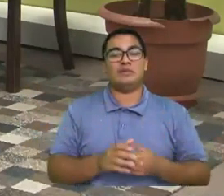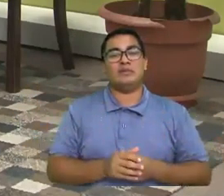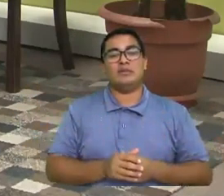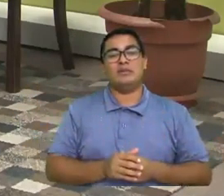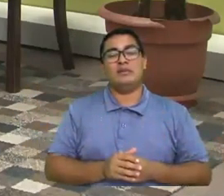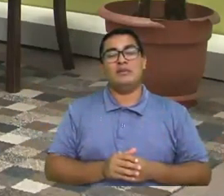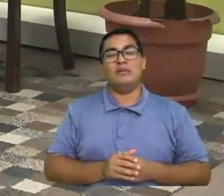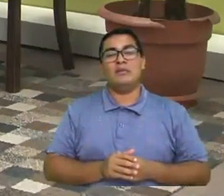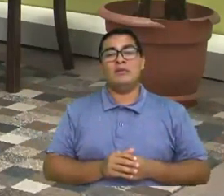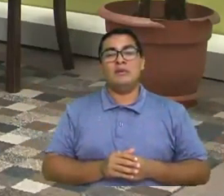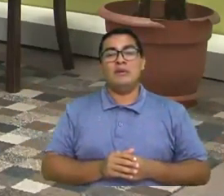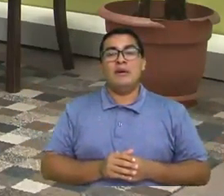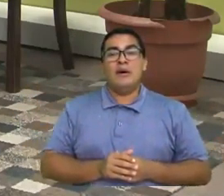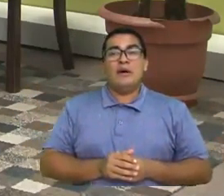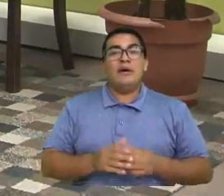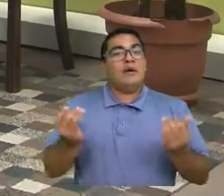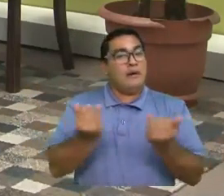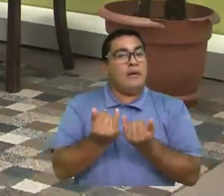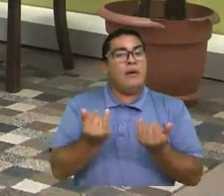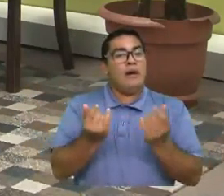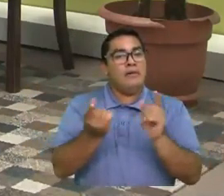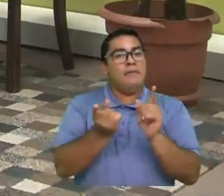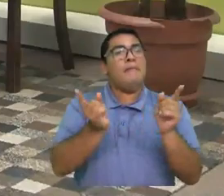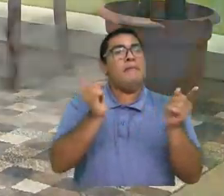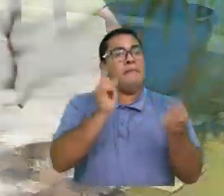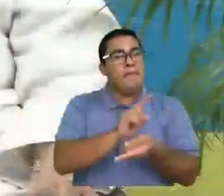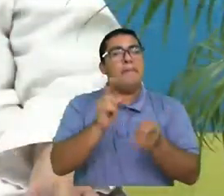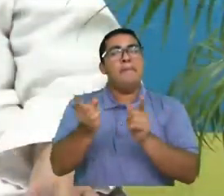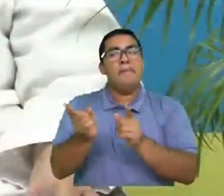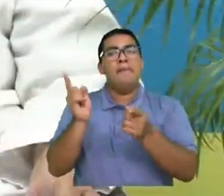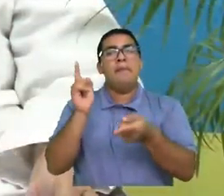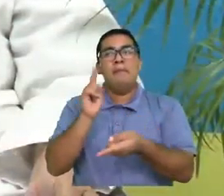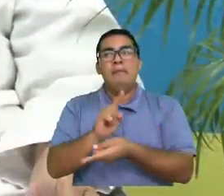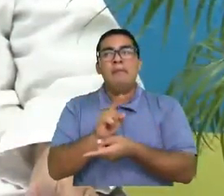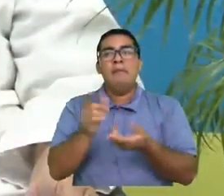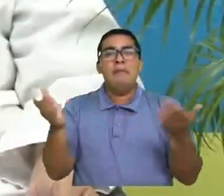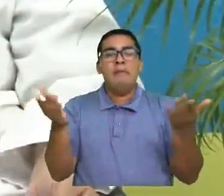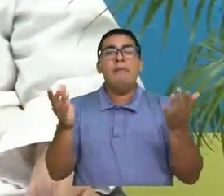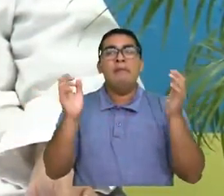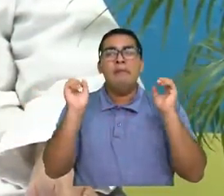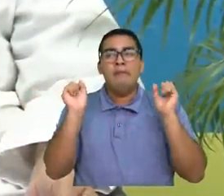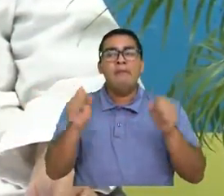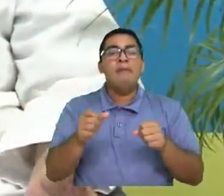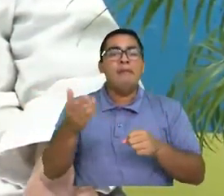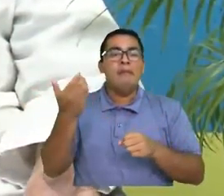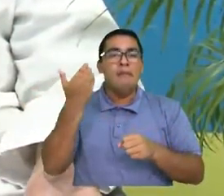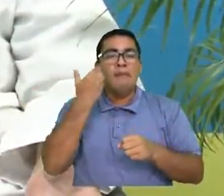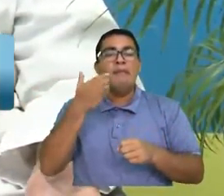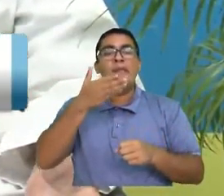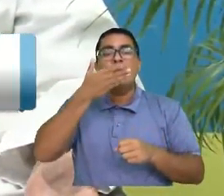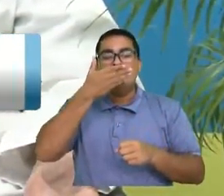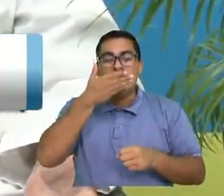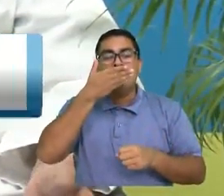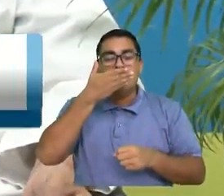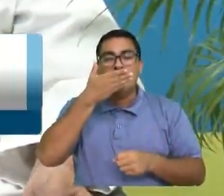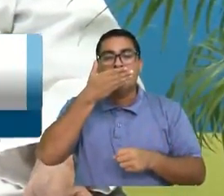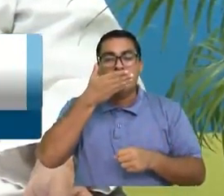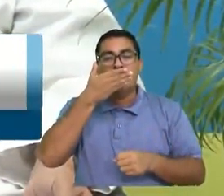semana. Entonces, ese cambio brusco pues causa de que se incrementen lo que son las enfermedades respiratorias